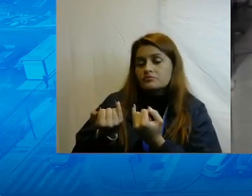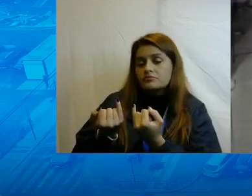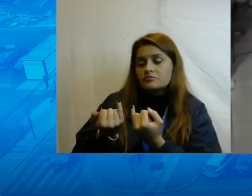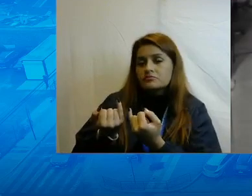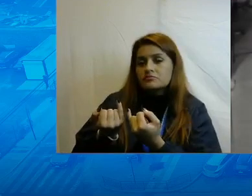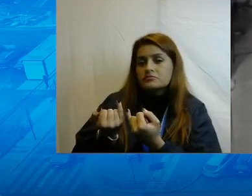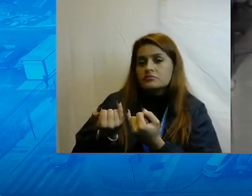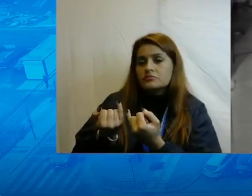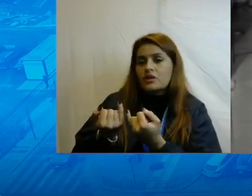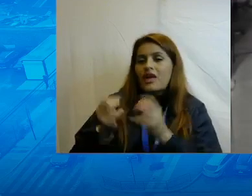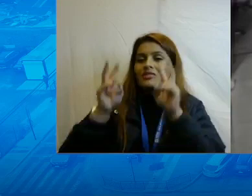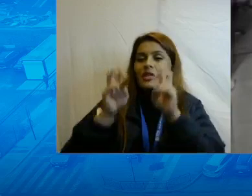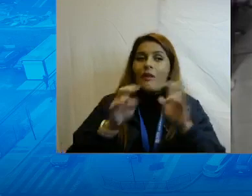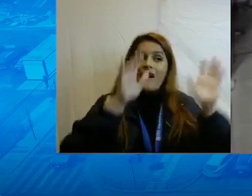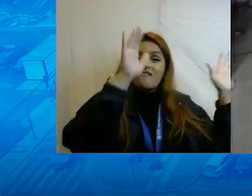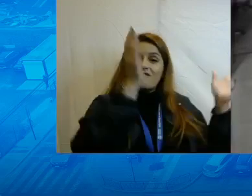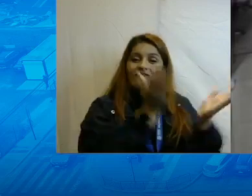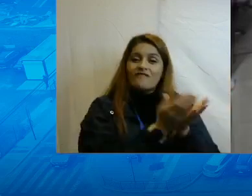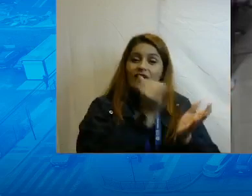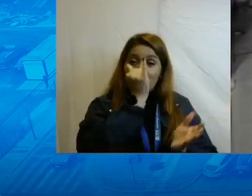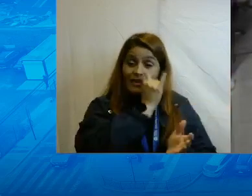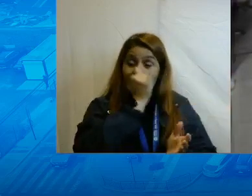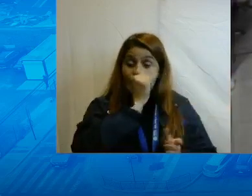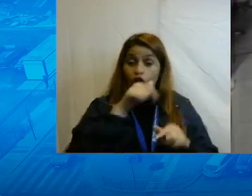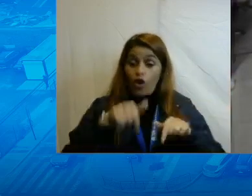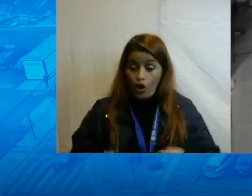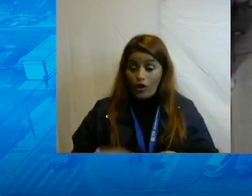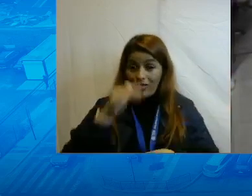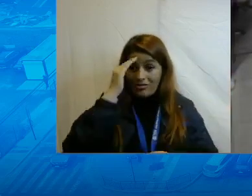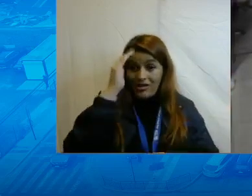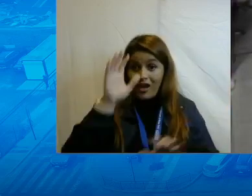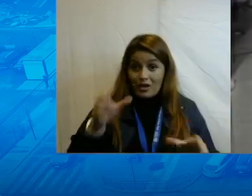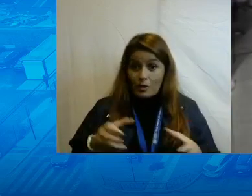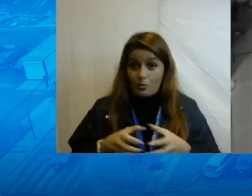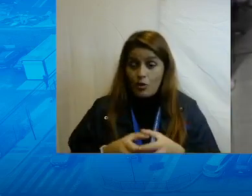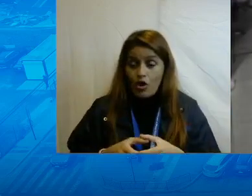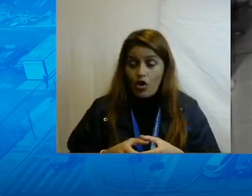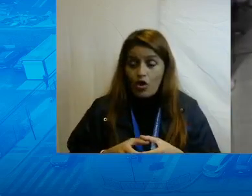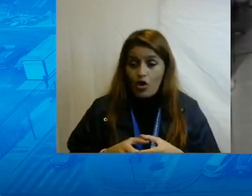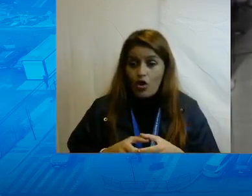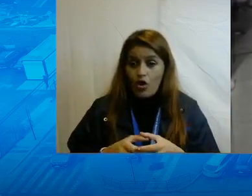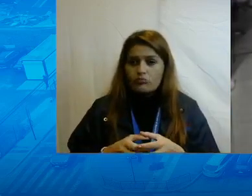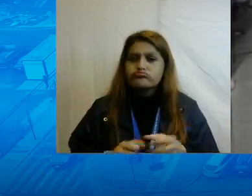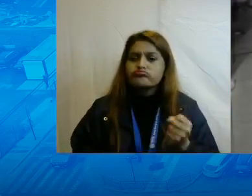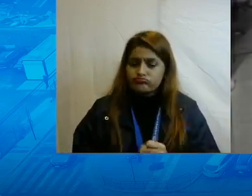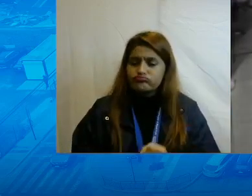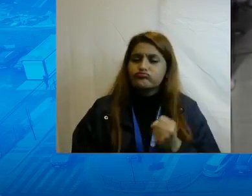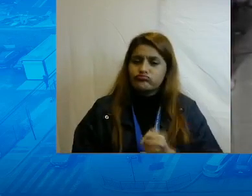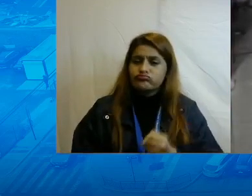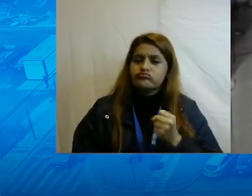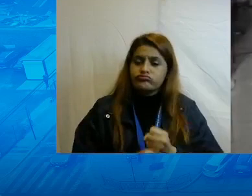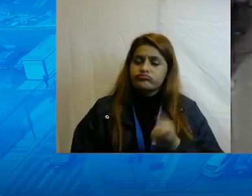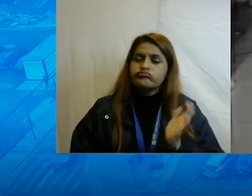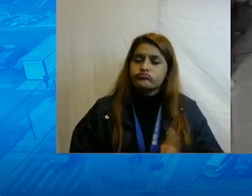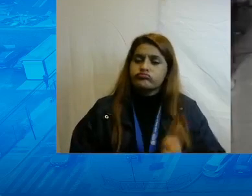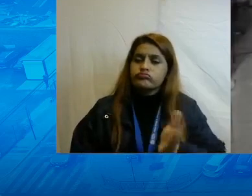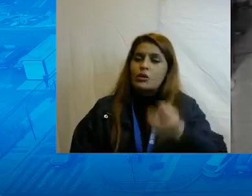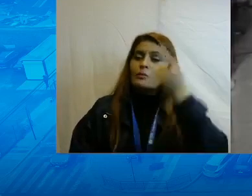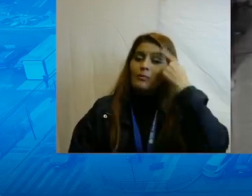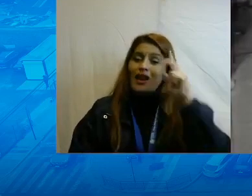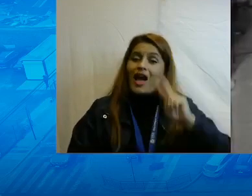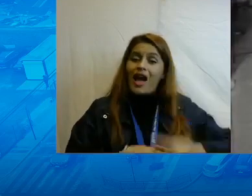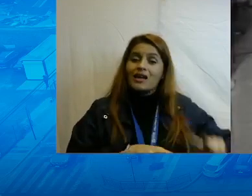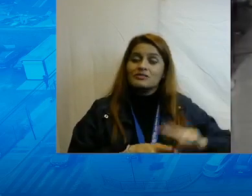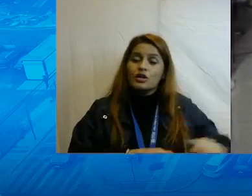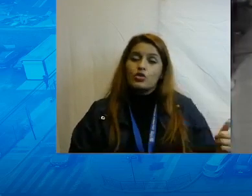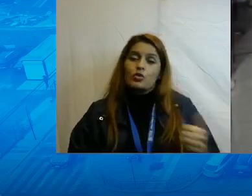en relación al vertedero. De todas formas, los equipos hoy día están trabajando para hacer